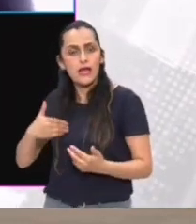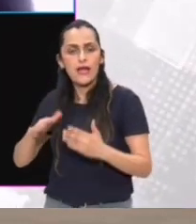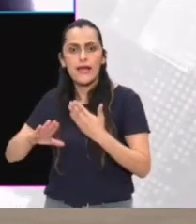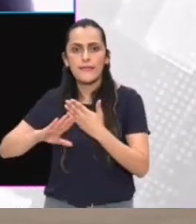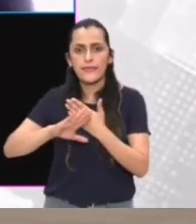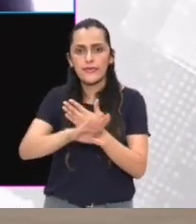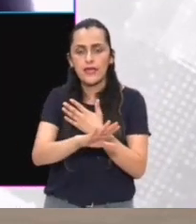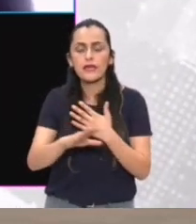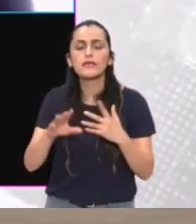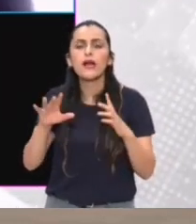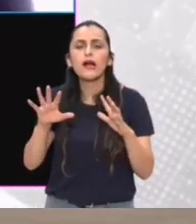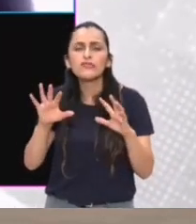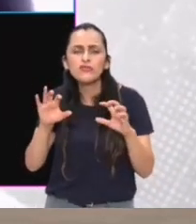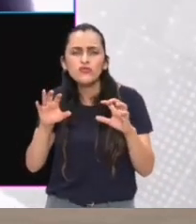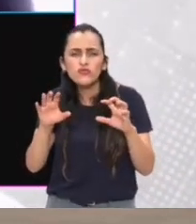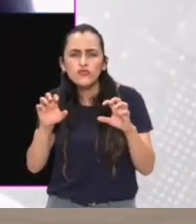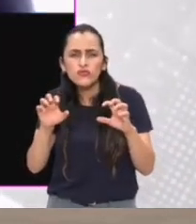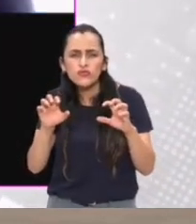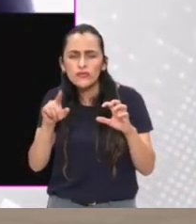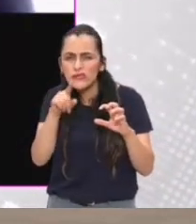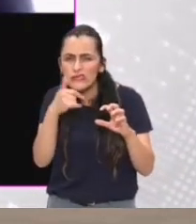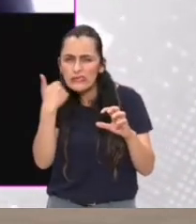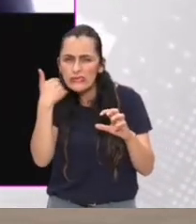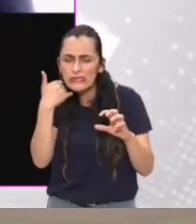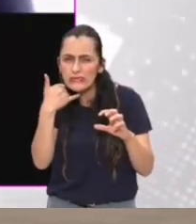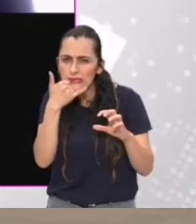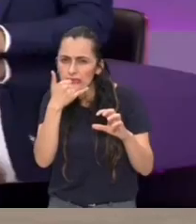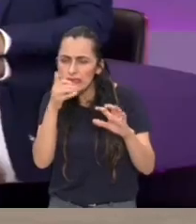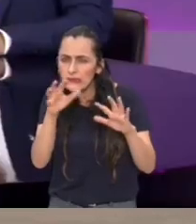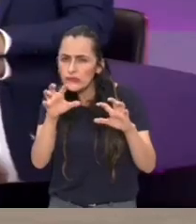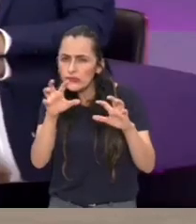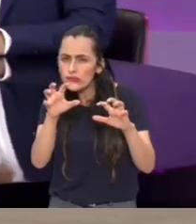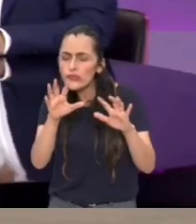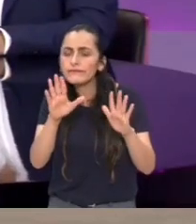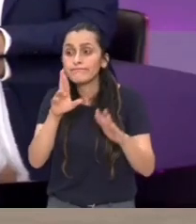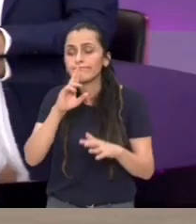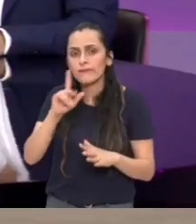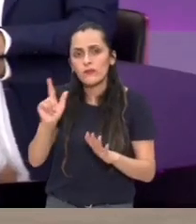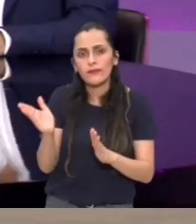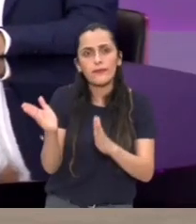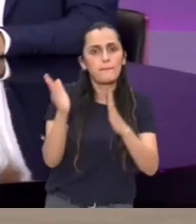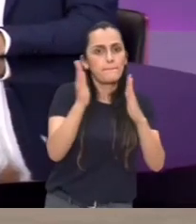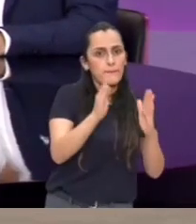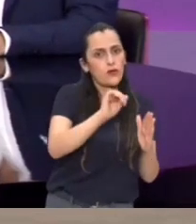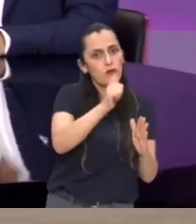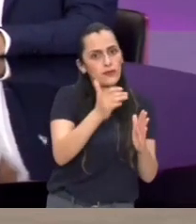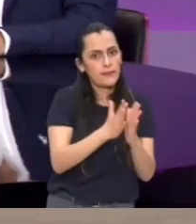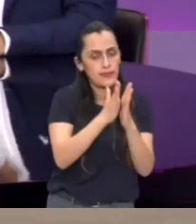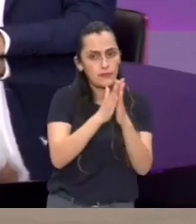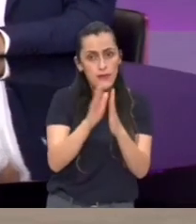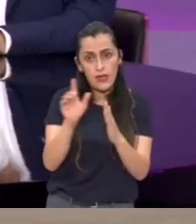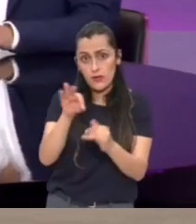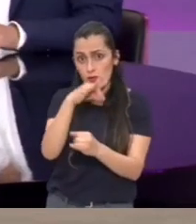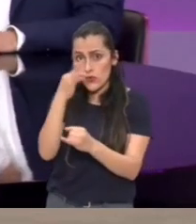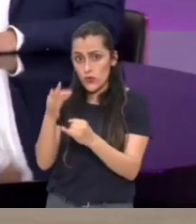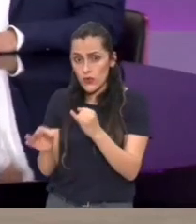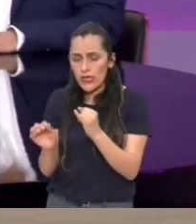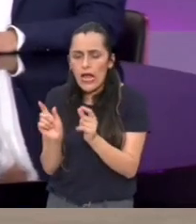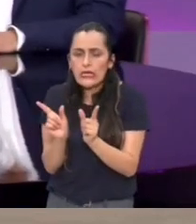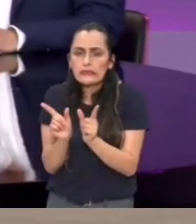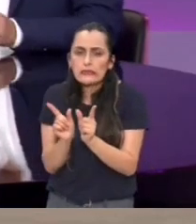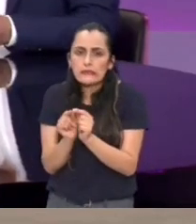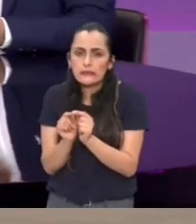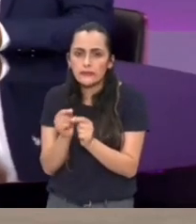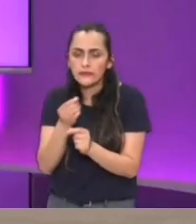Se nos congeló, al parecer, Leticia Gómez. ¿Te parece, Alex? Y vamos entonces con nuestra siguiente participante. Regresamos adelante con ella para los segunditos que le